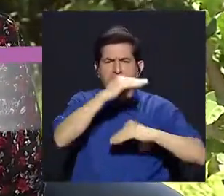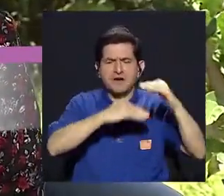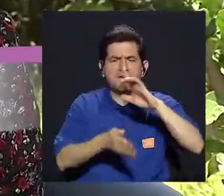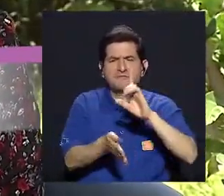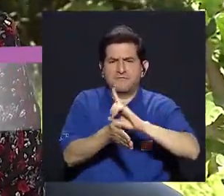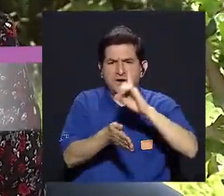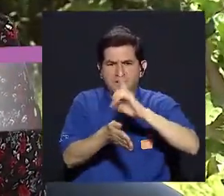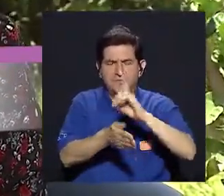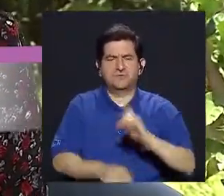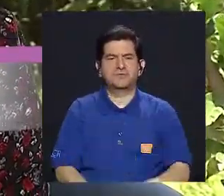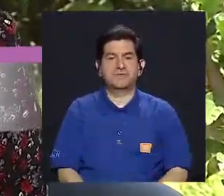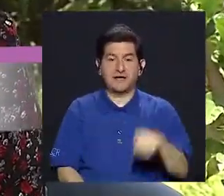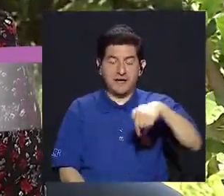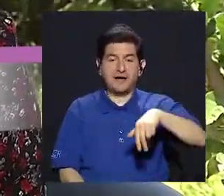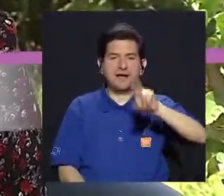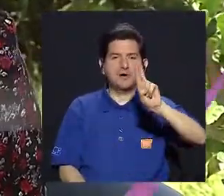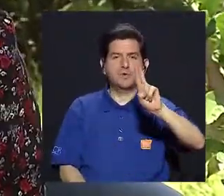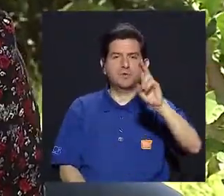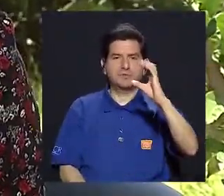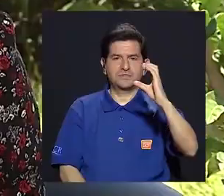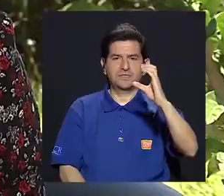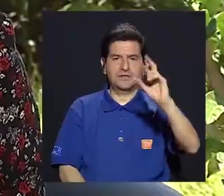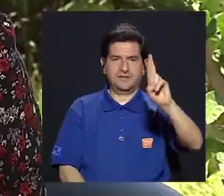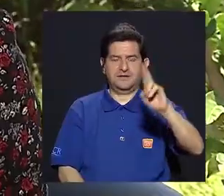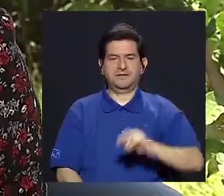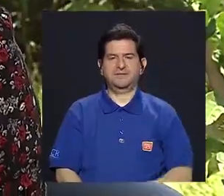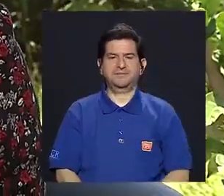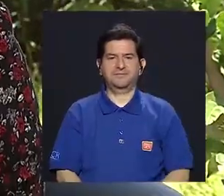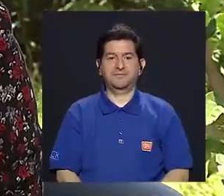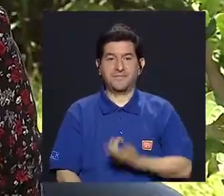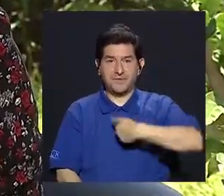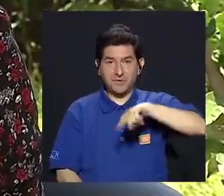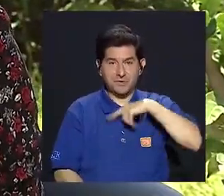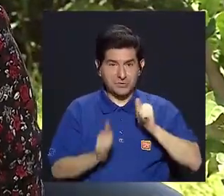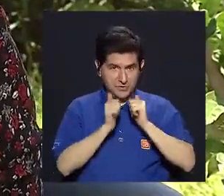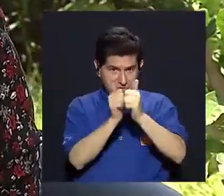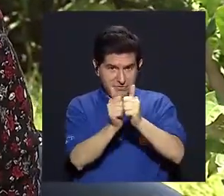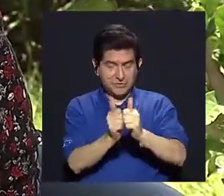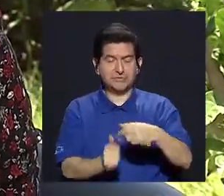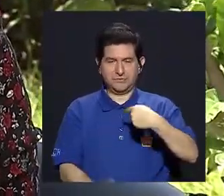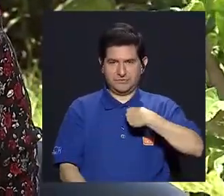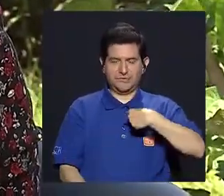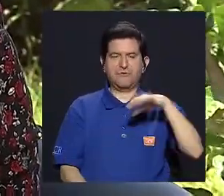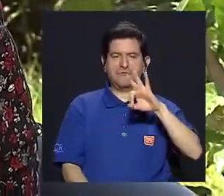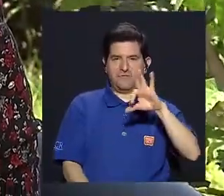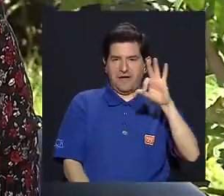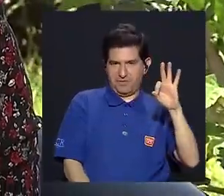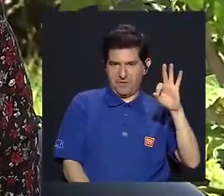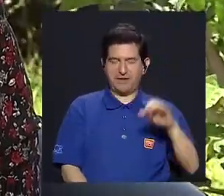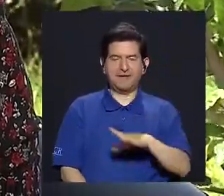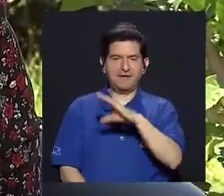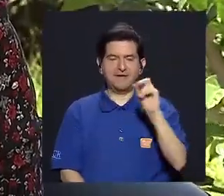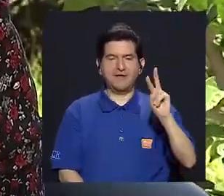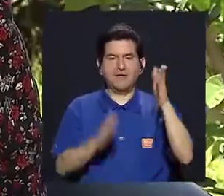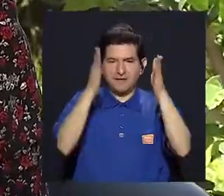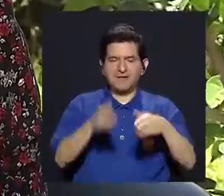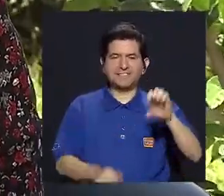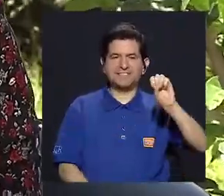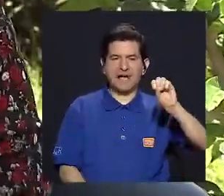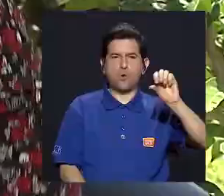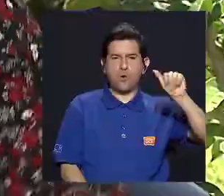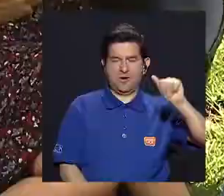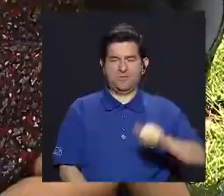de la facultad de medicina en la universidad de costa rica y les estaremos acompañando su servidora fabiola fernández y mi